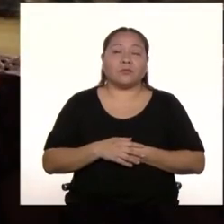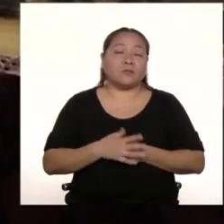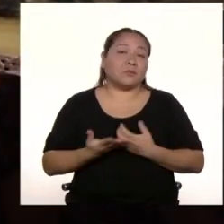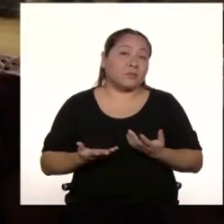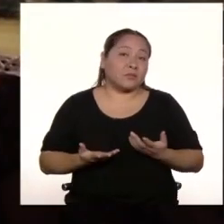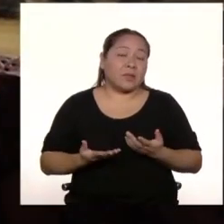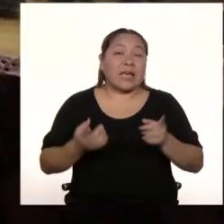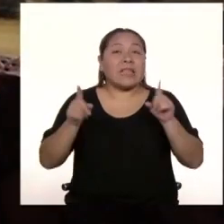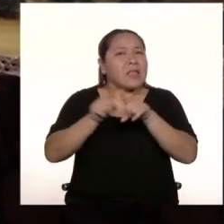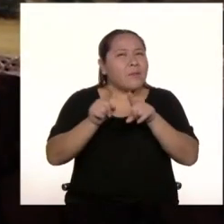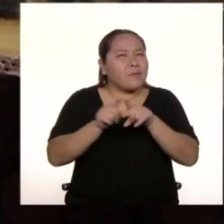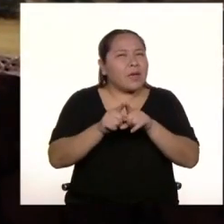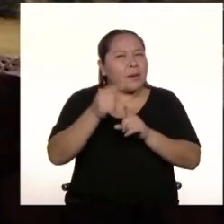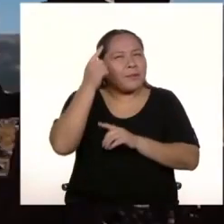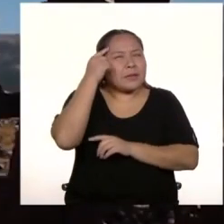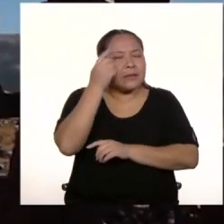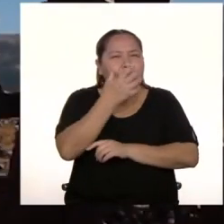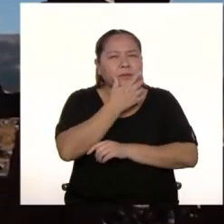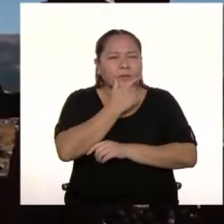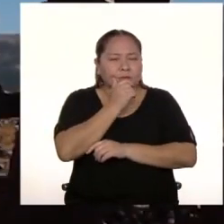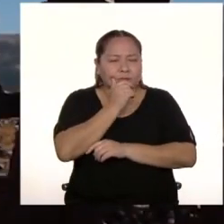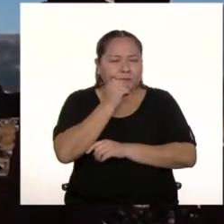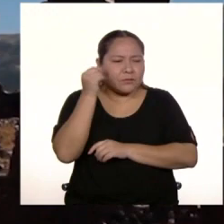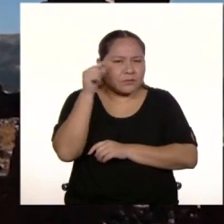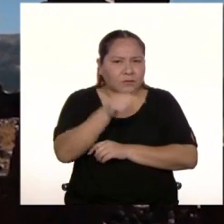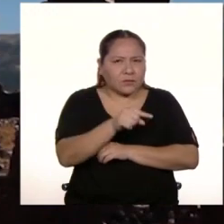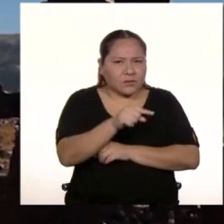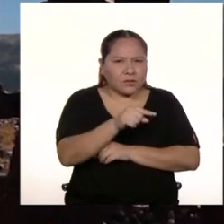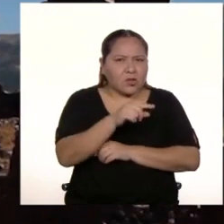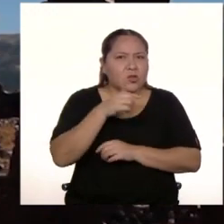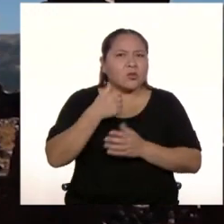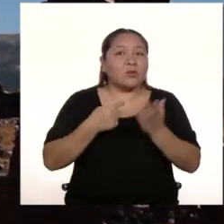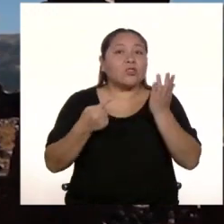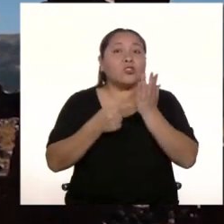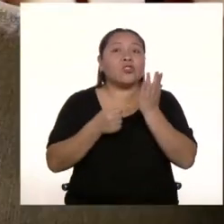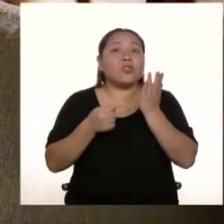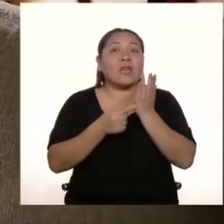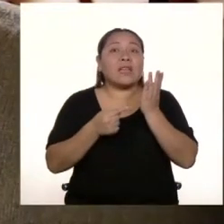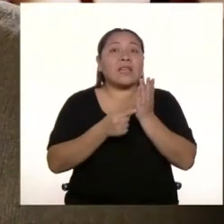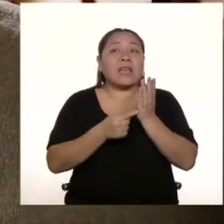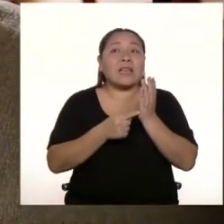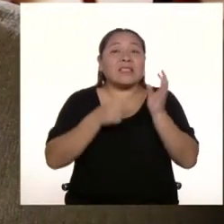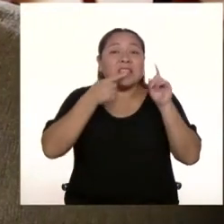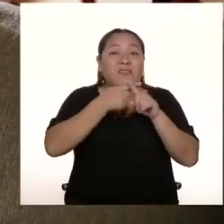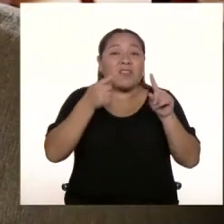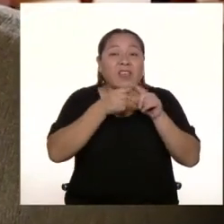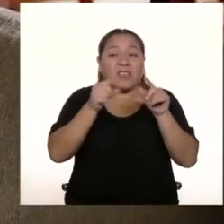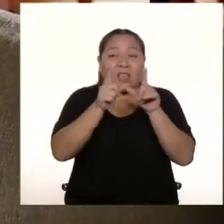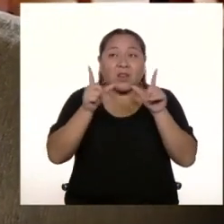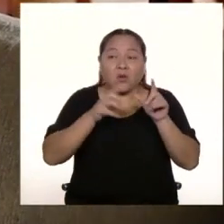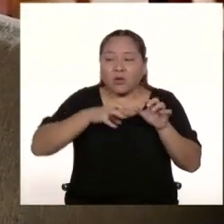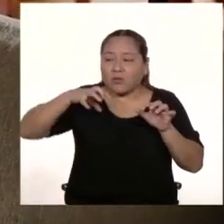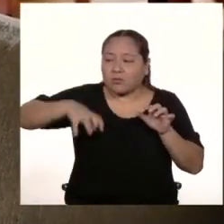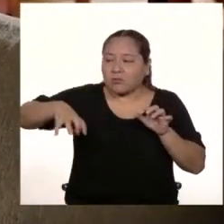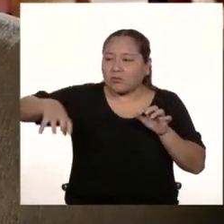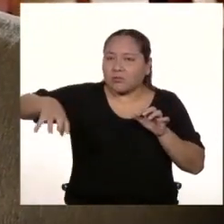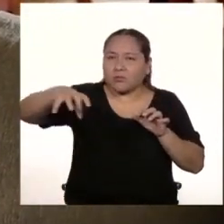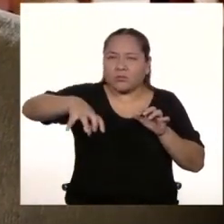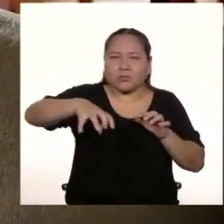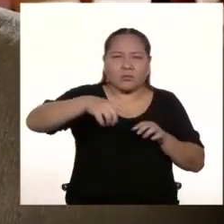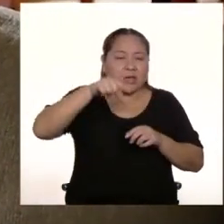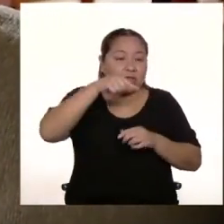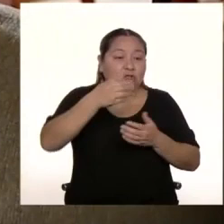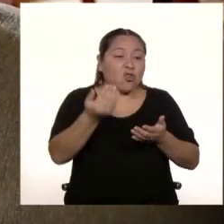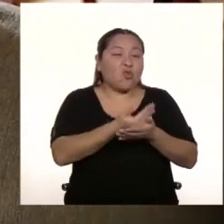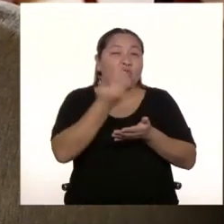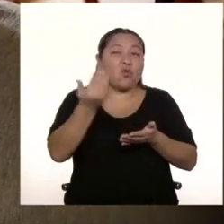Y por otro lado, se hace uso de las técnicas de otras partes, ¿no? Creando una cosa